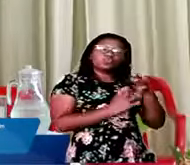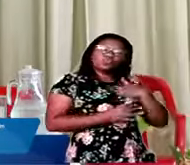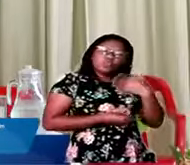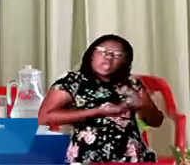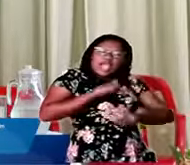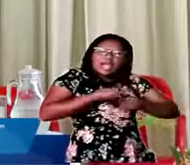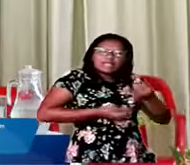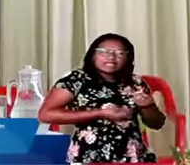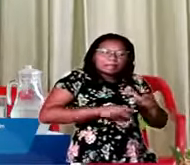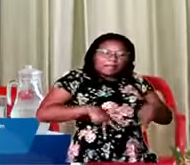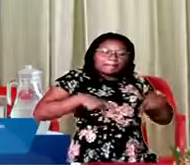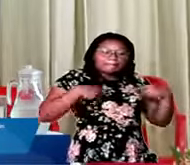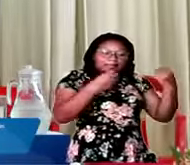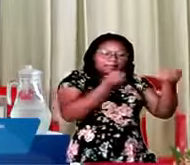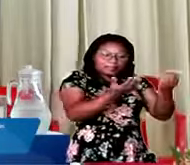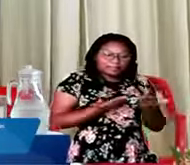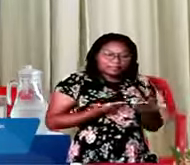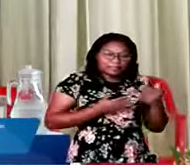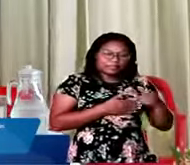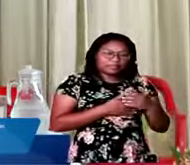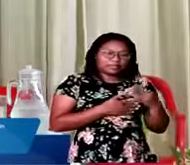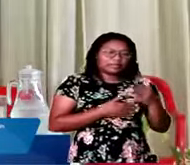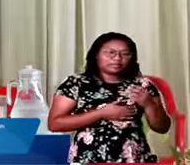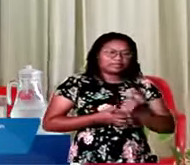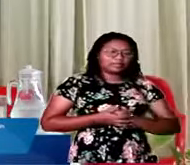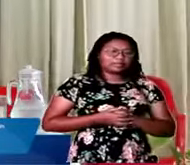para heredar la vida eterna?